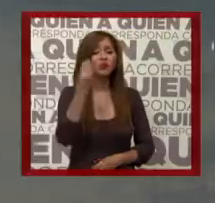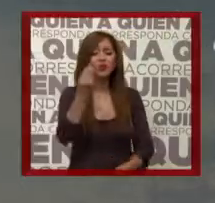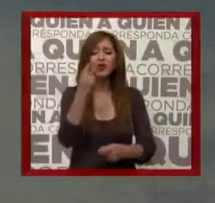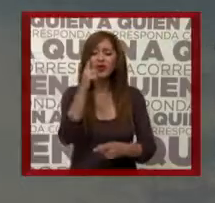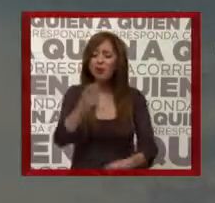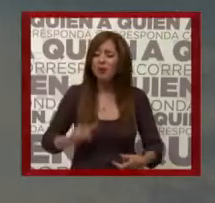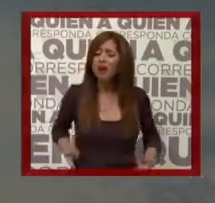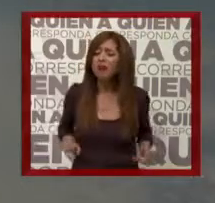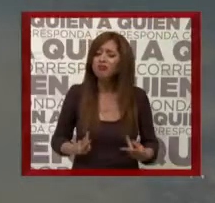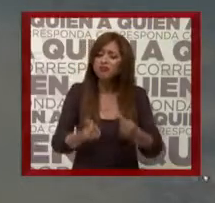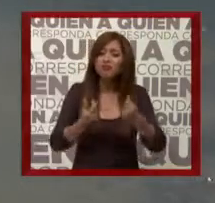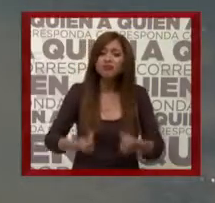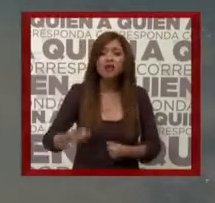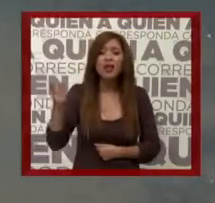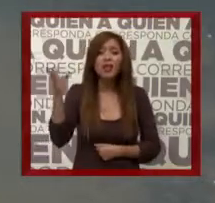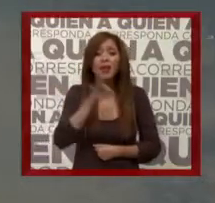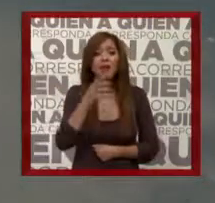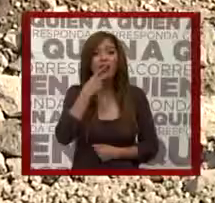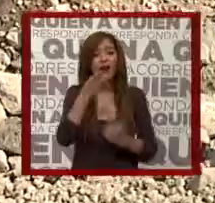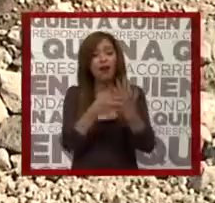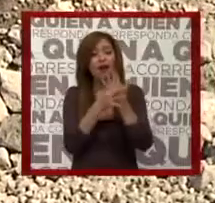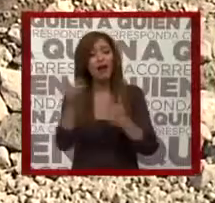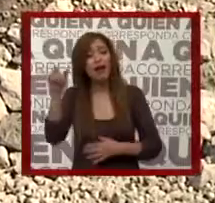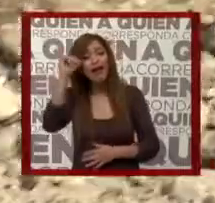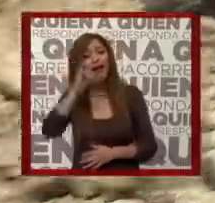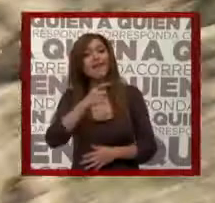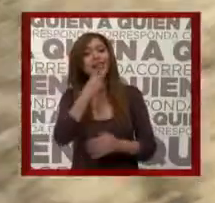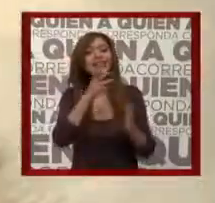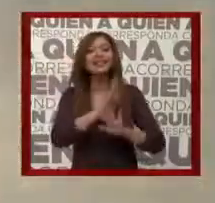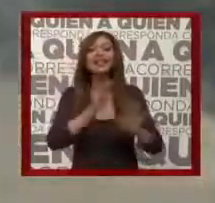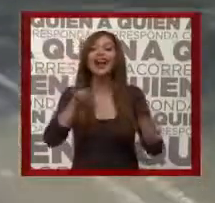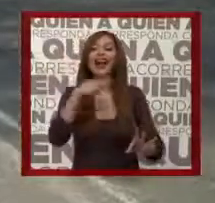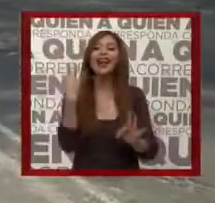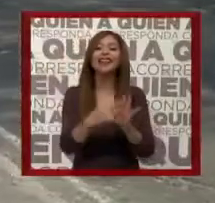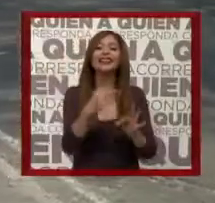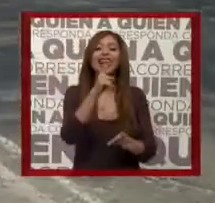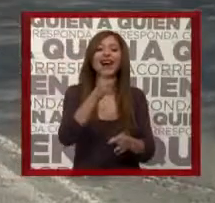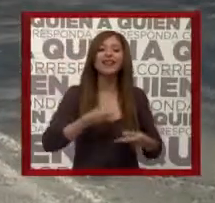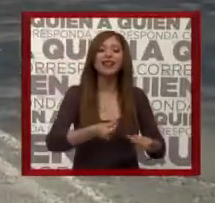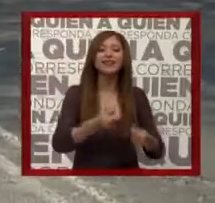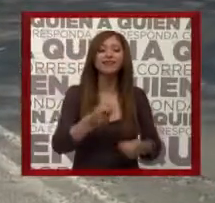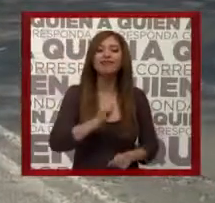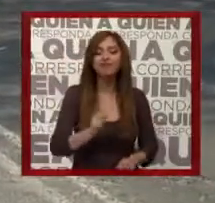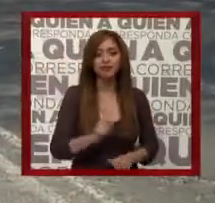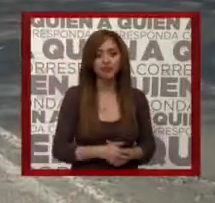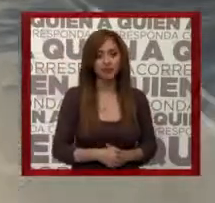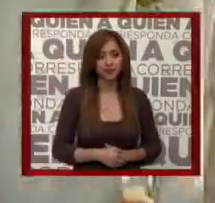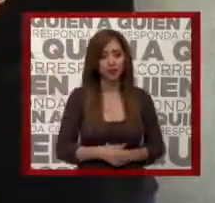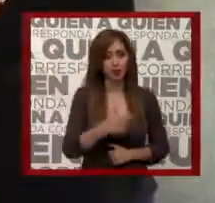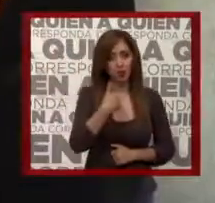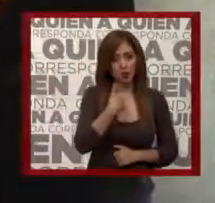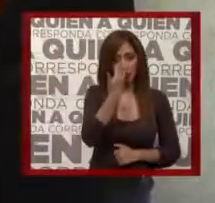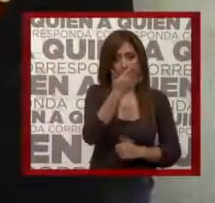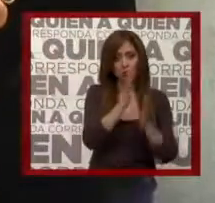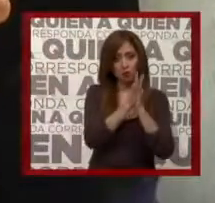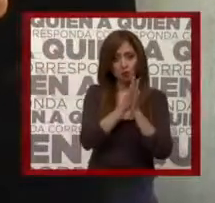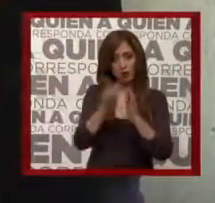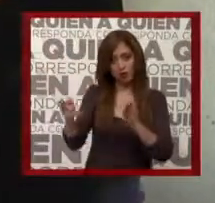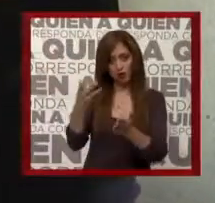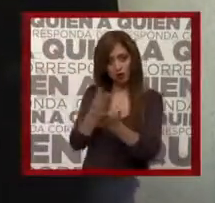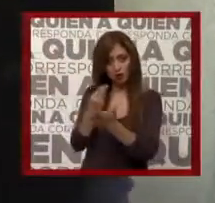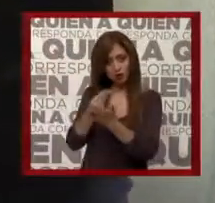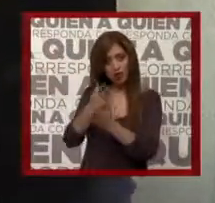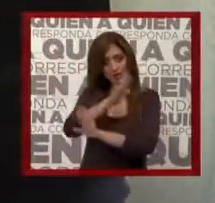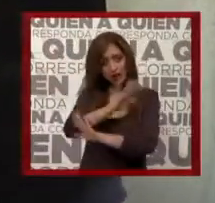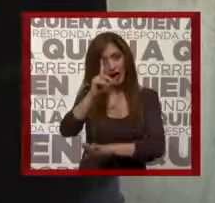Y de seguro su jefe ya tiene el reporte que ya quedó lista y reparada la fuguita. Vengan a tapar el aquí, para que se